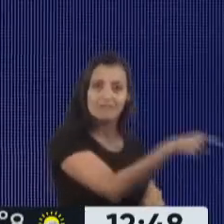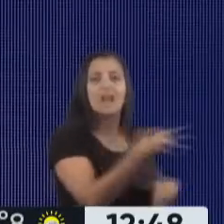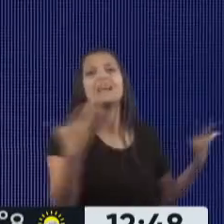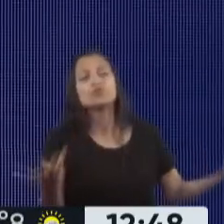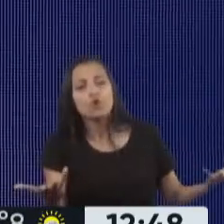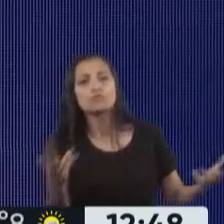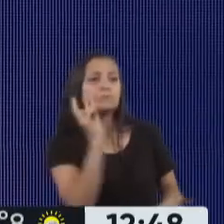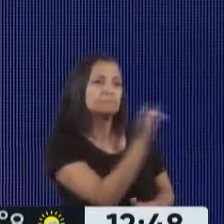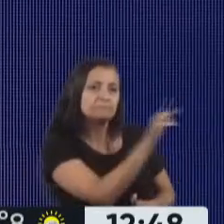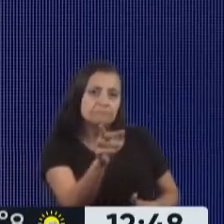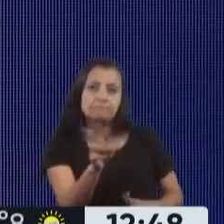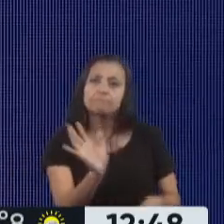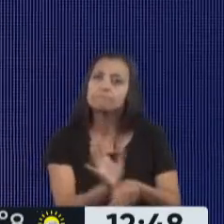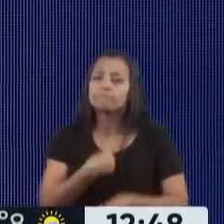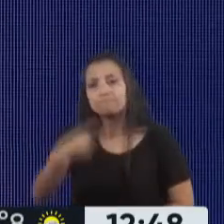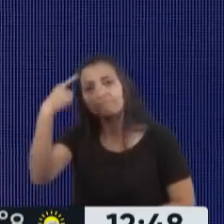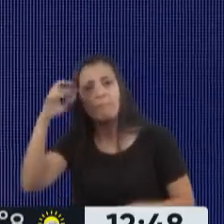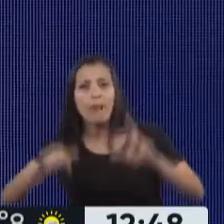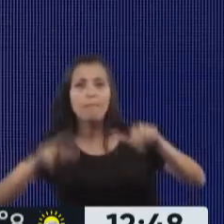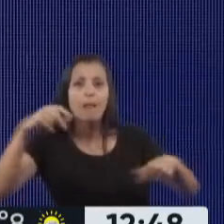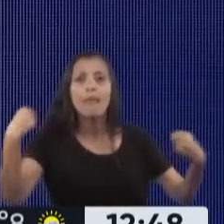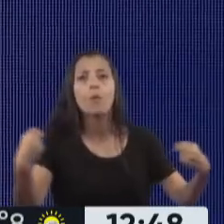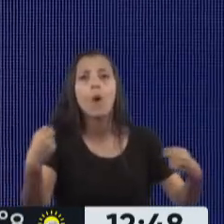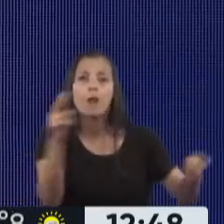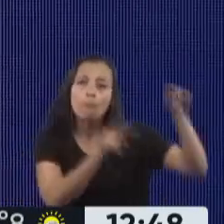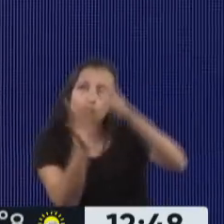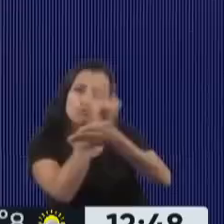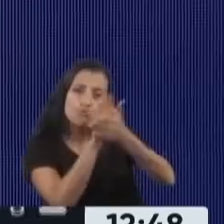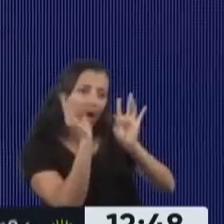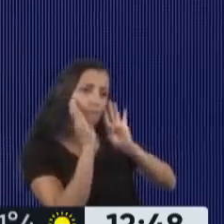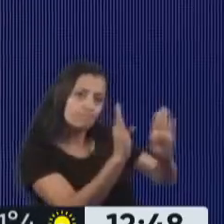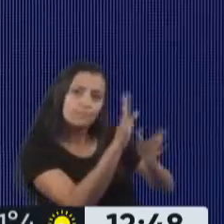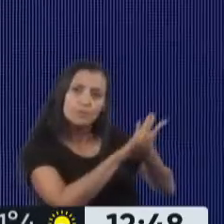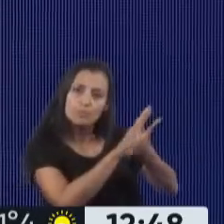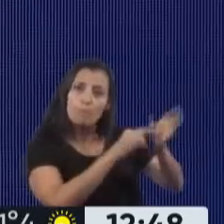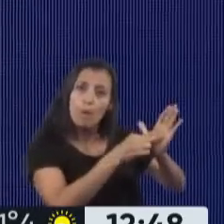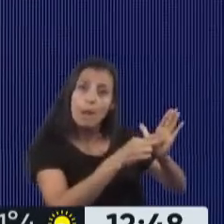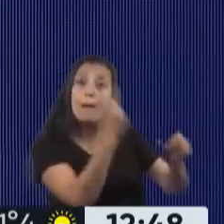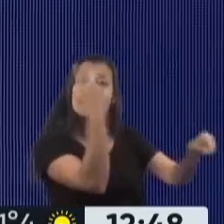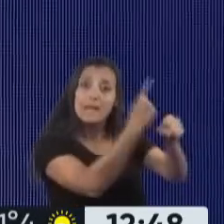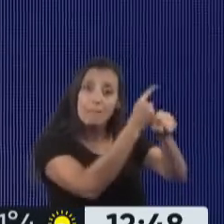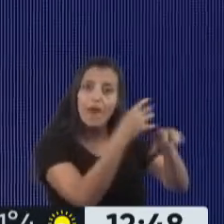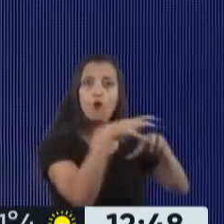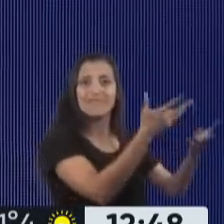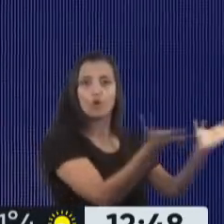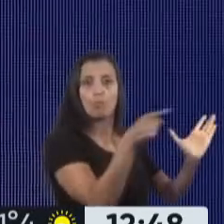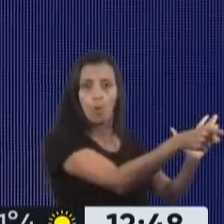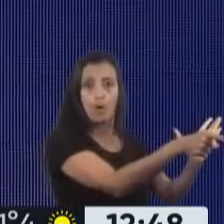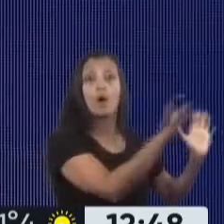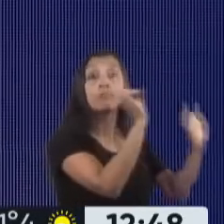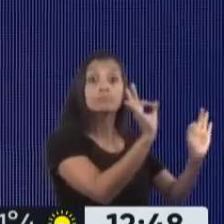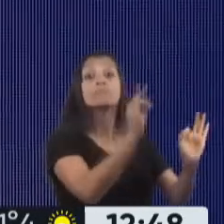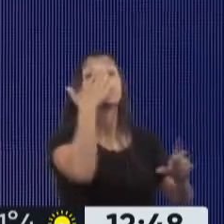Entonces, básicamente la idea era, bueno, atacar el problema del sector público y atacar el problema del